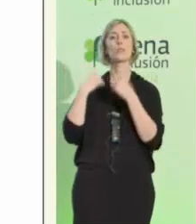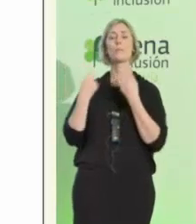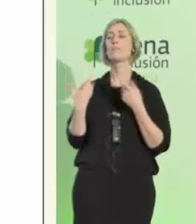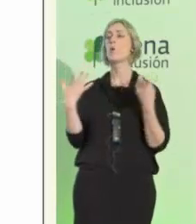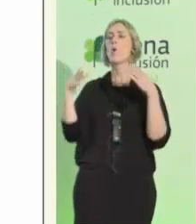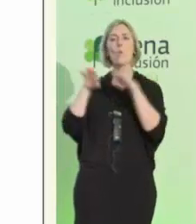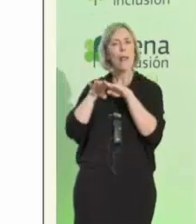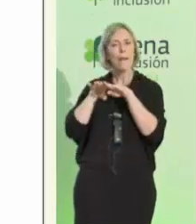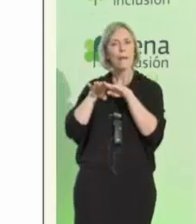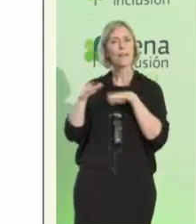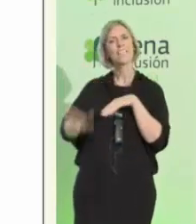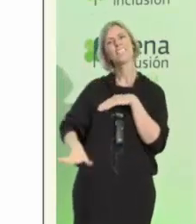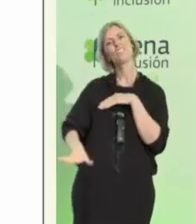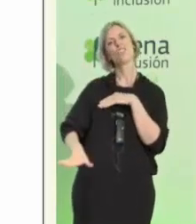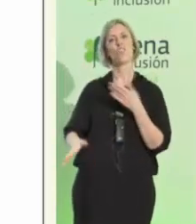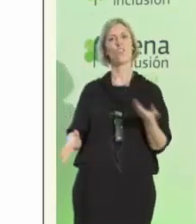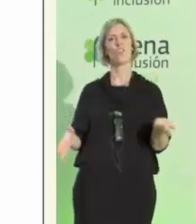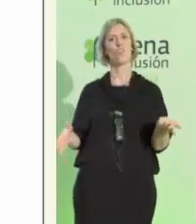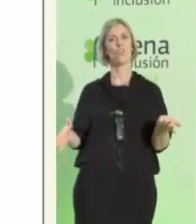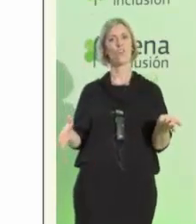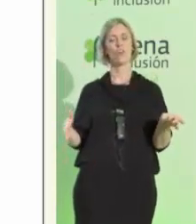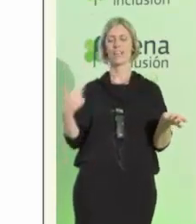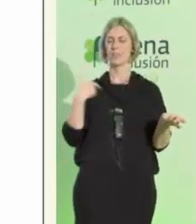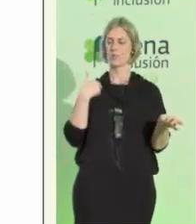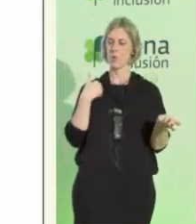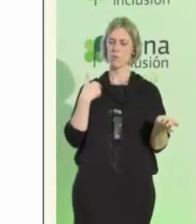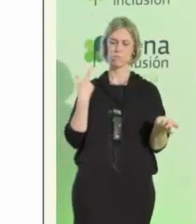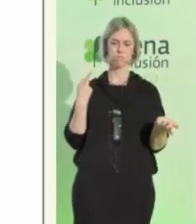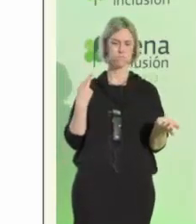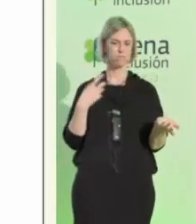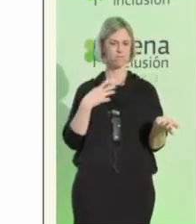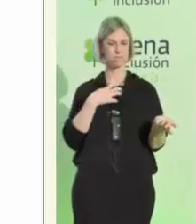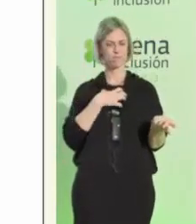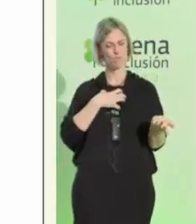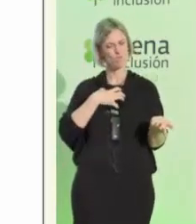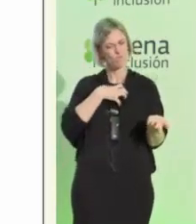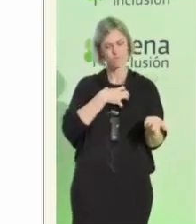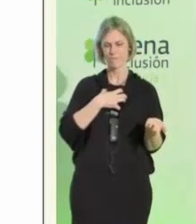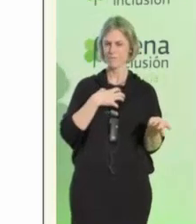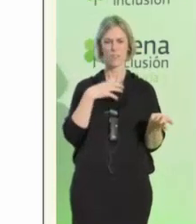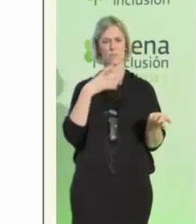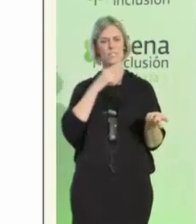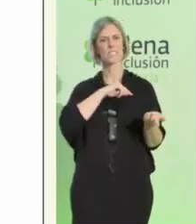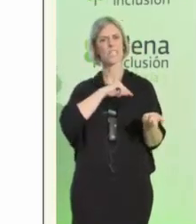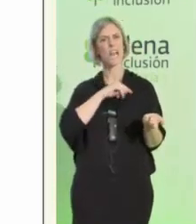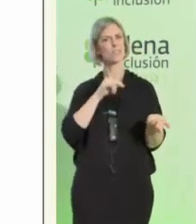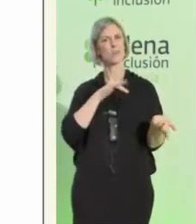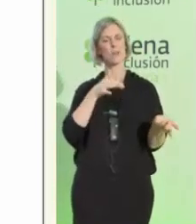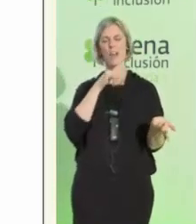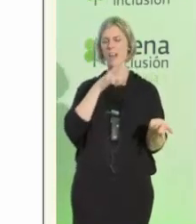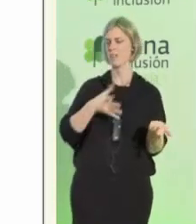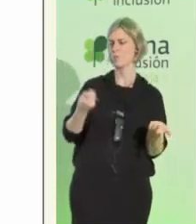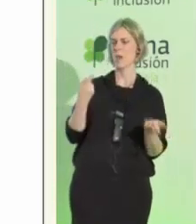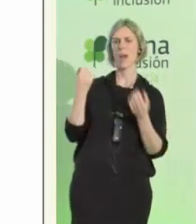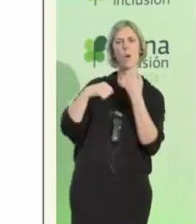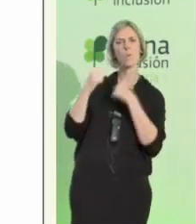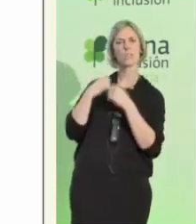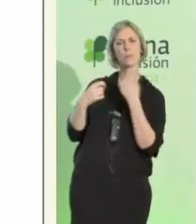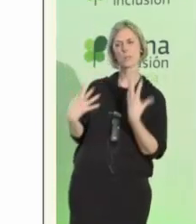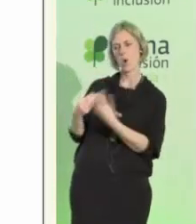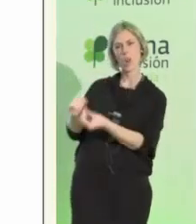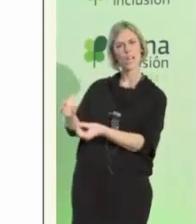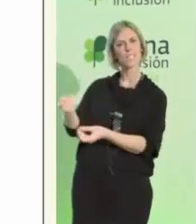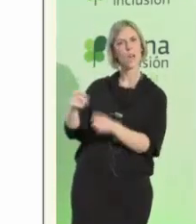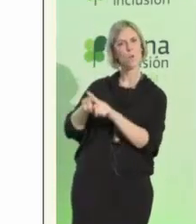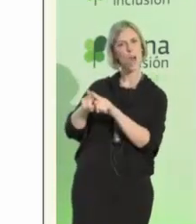Y yo me siento muy incómoda, muy molesta con este tipo de situaciones. ¿Por qué? ¿Por qué estaba, por ejemplo, tratando a esta persona como si fuera un niño? No, ni